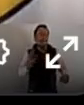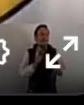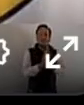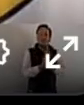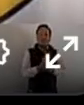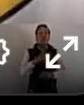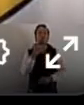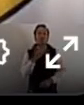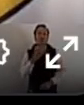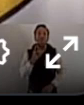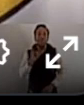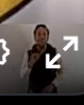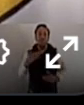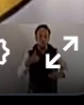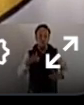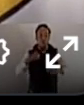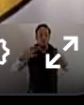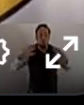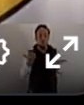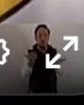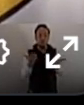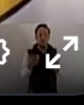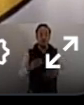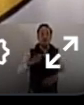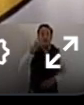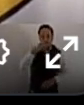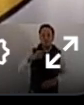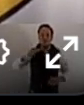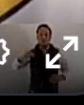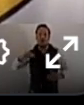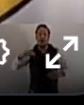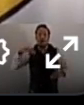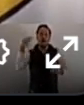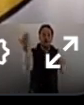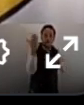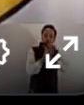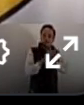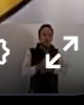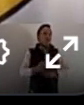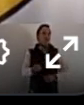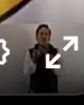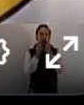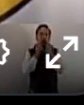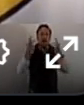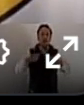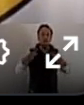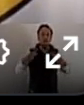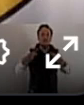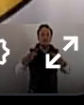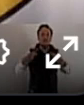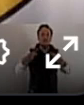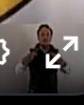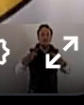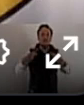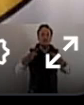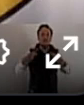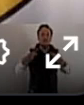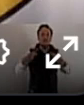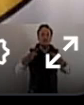la corrupción y sí estoy convencida que en México la tendríamos que castigar trátese de quien se trate Caiga quien caiga